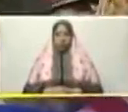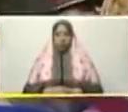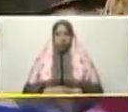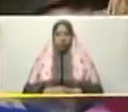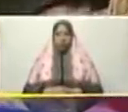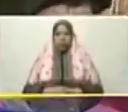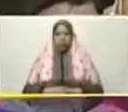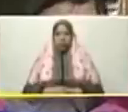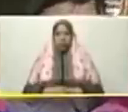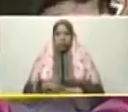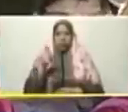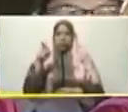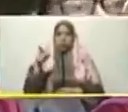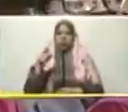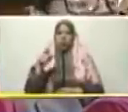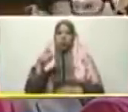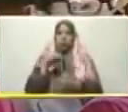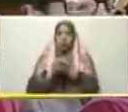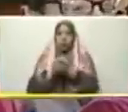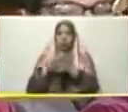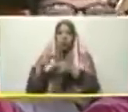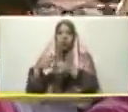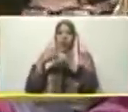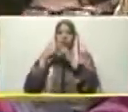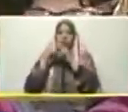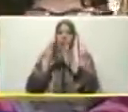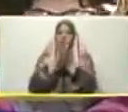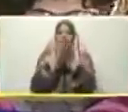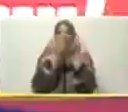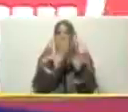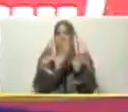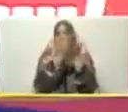rodolfo sanz me acaba de regalar este libro